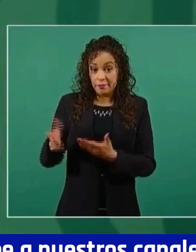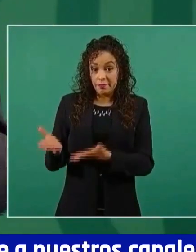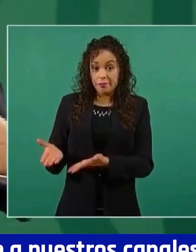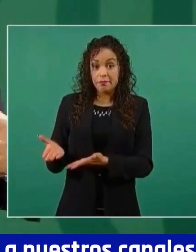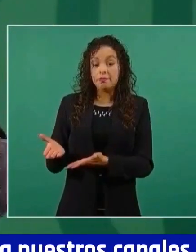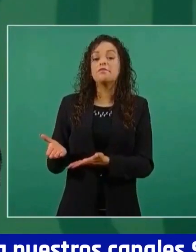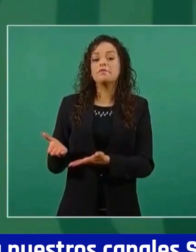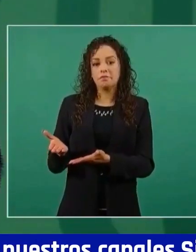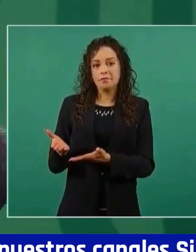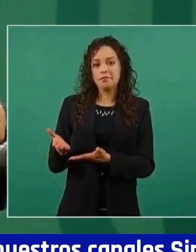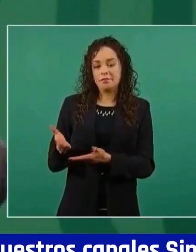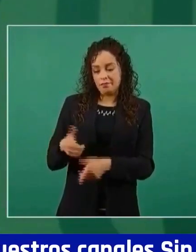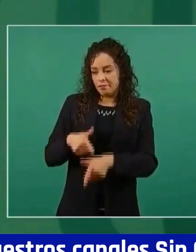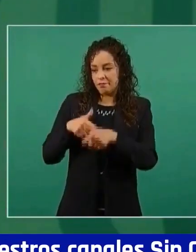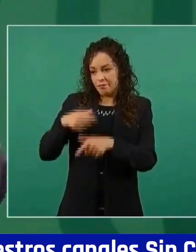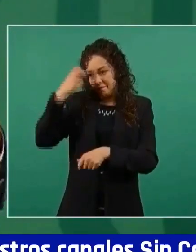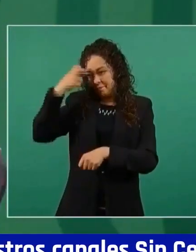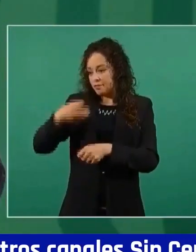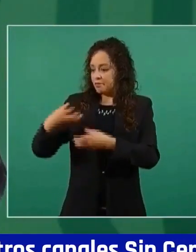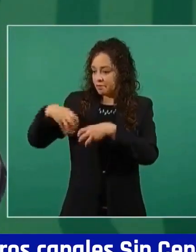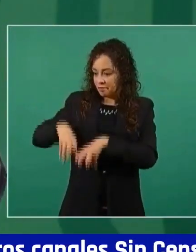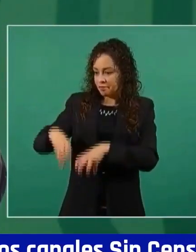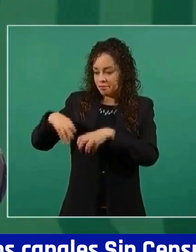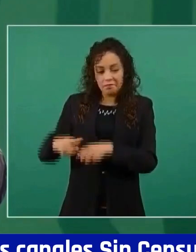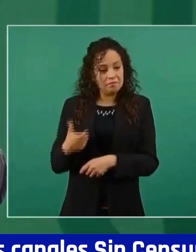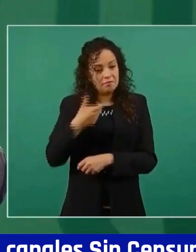Entonces ahora todo el presupuesto,